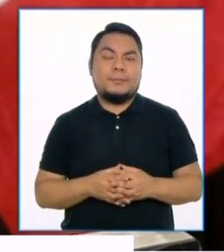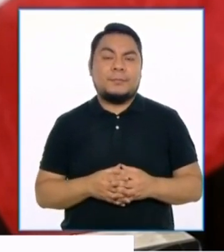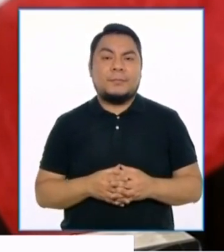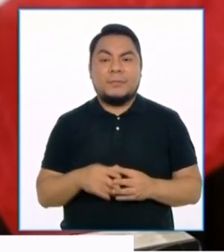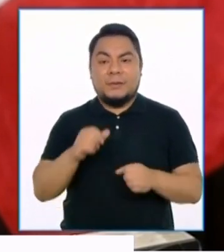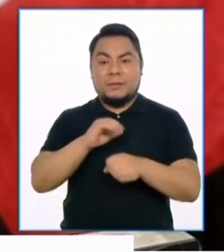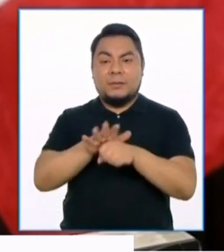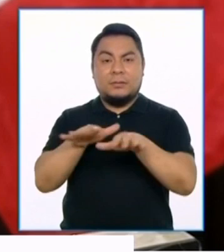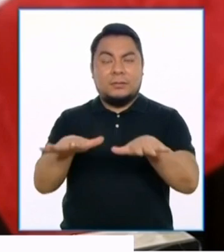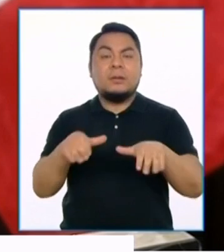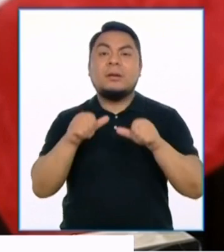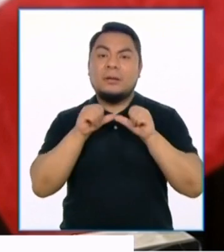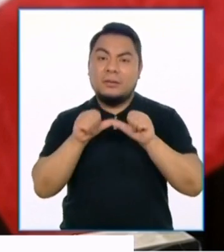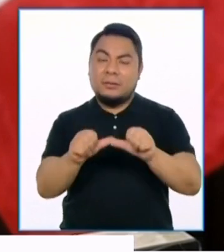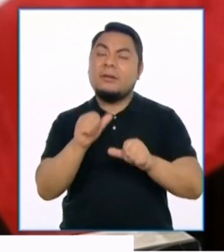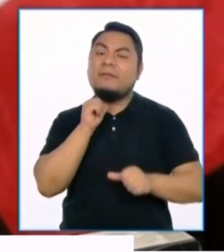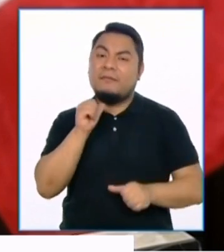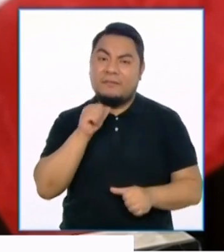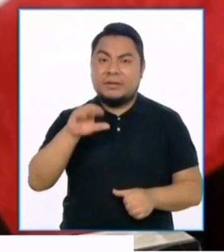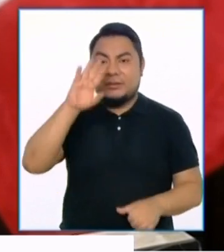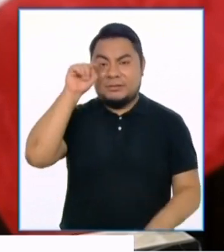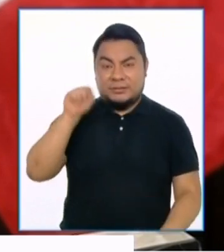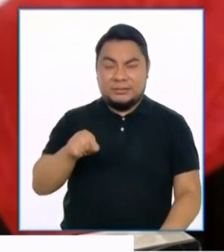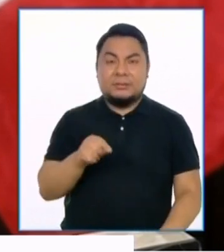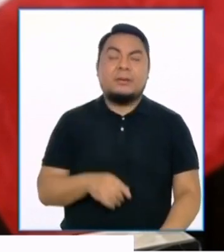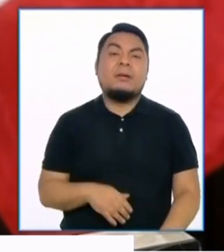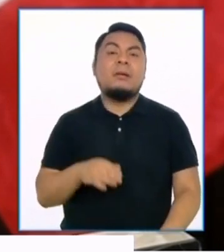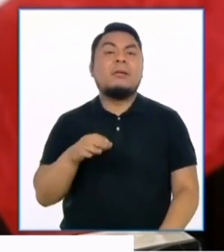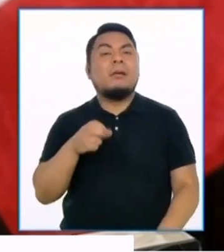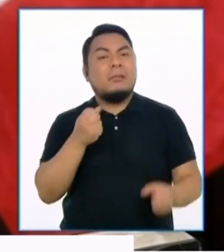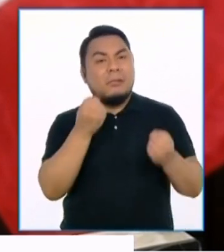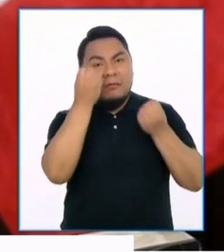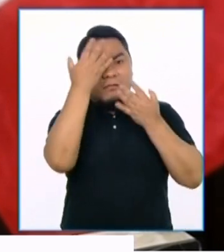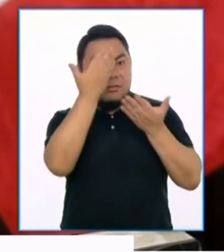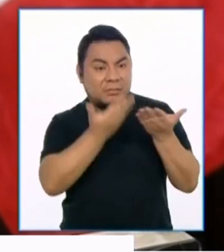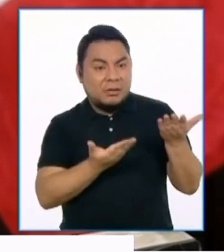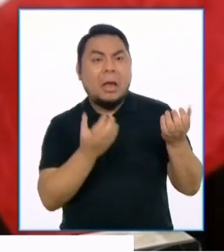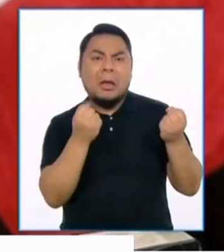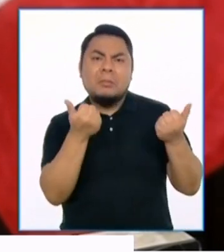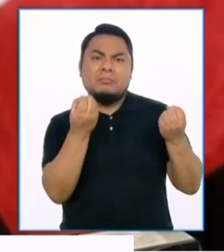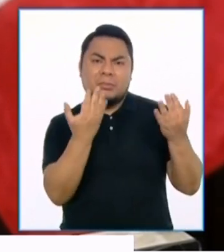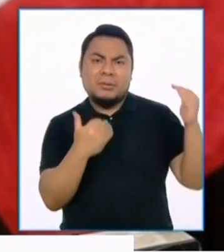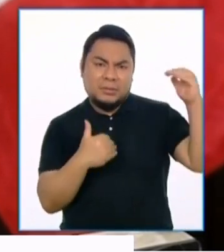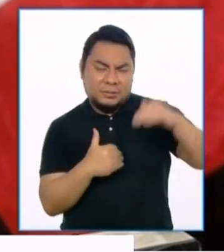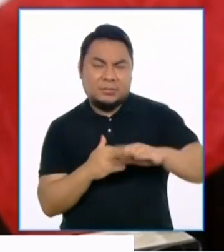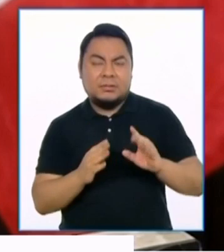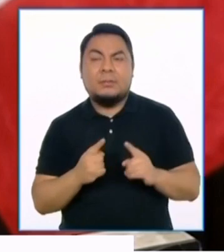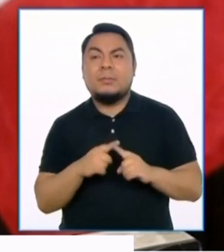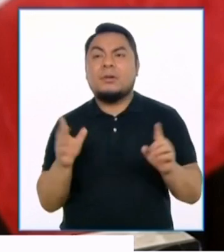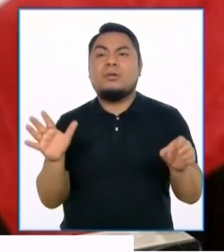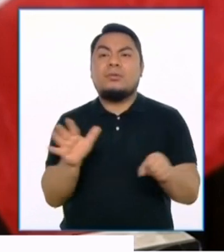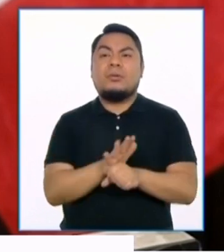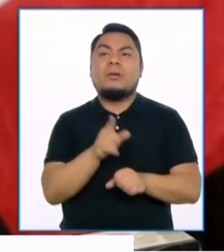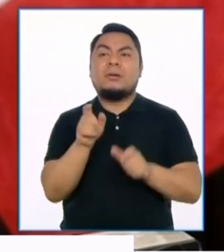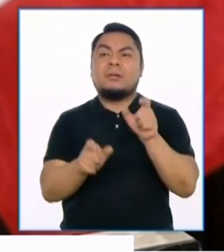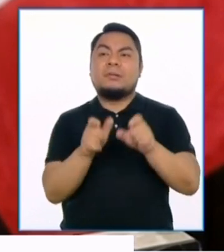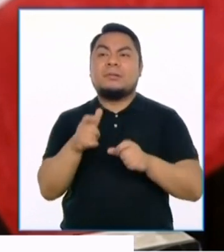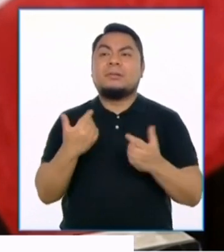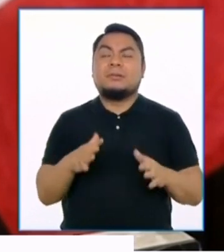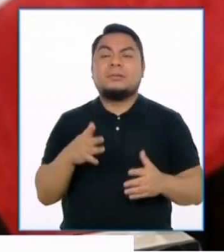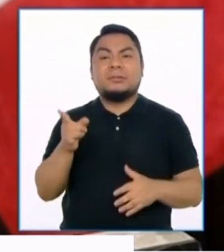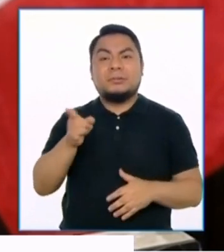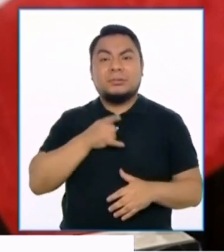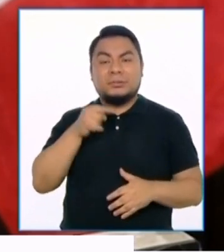El virus sigue presente. Hay datos alentadores, ¿no? Como que del total de personas que han